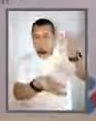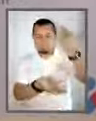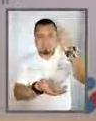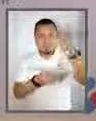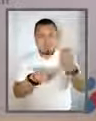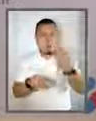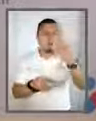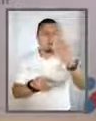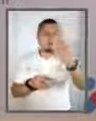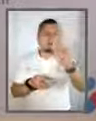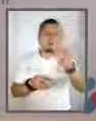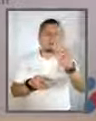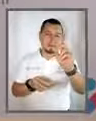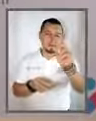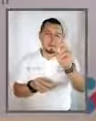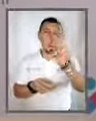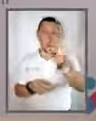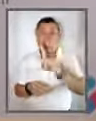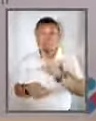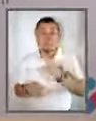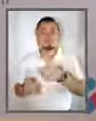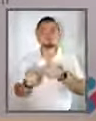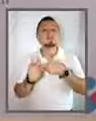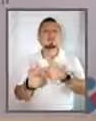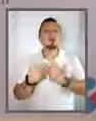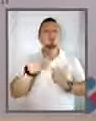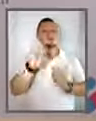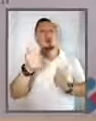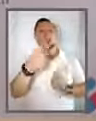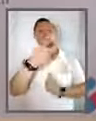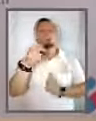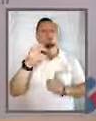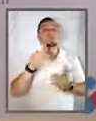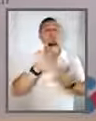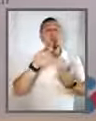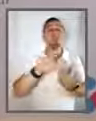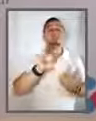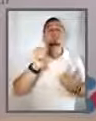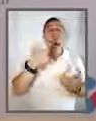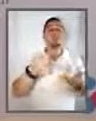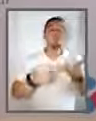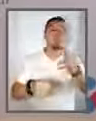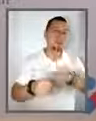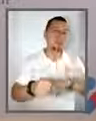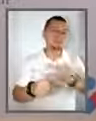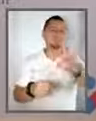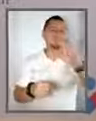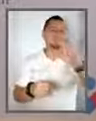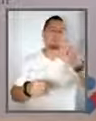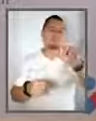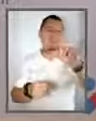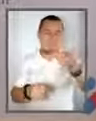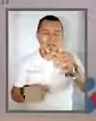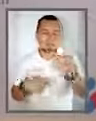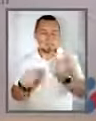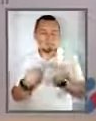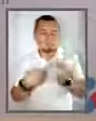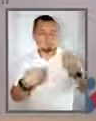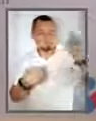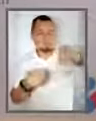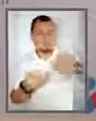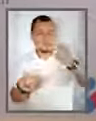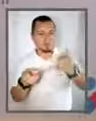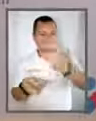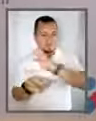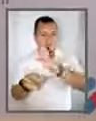OP de Servicios de Salud Jalisco y alrededor de otros 200 millones para hospitales civiles y con la indicación